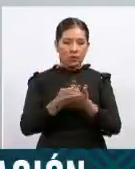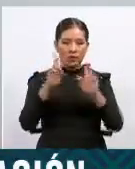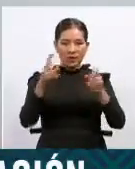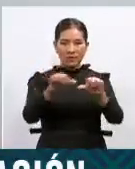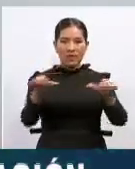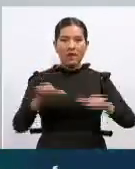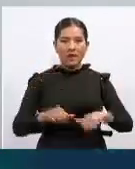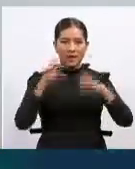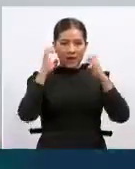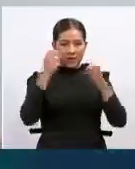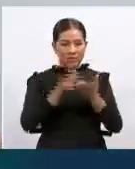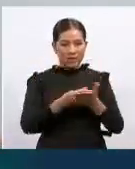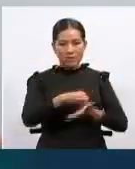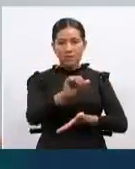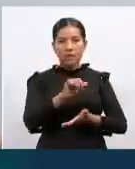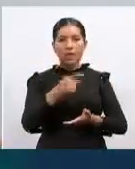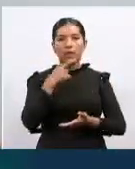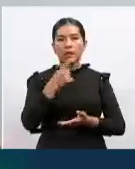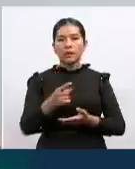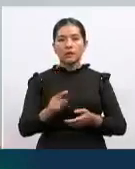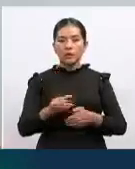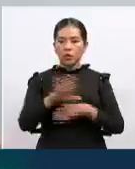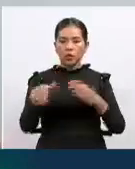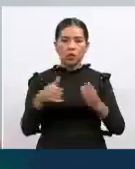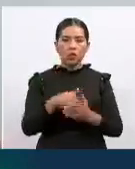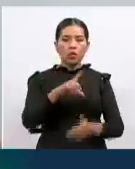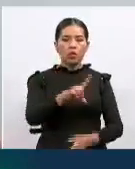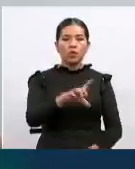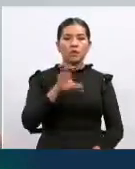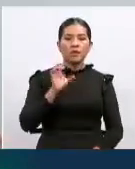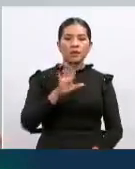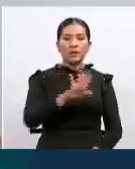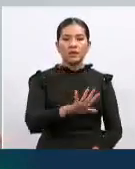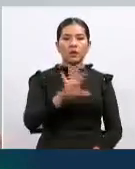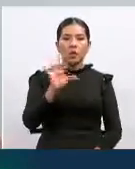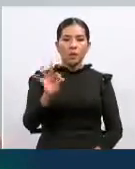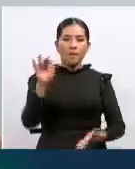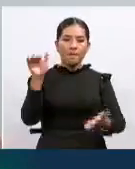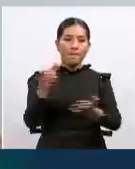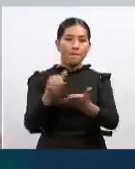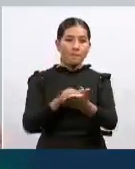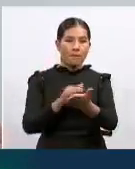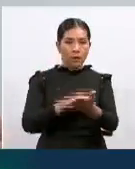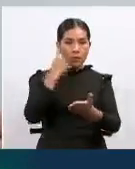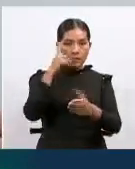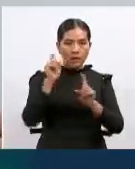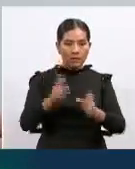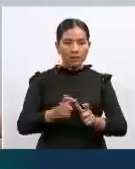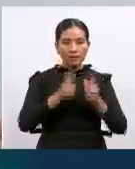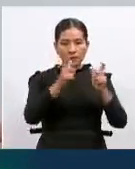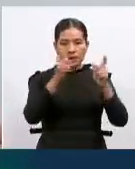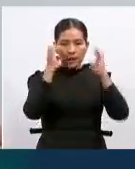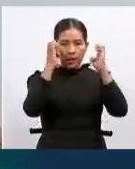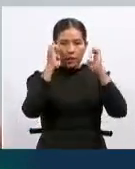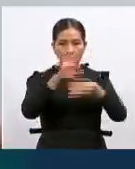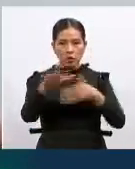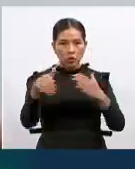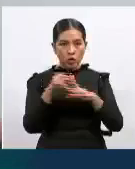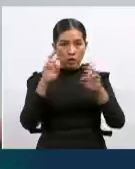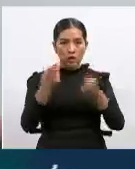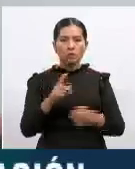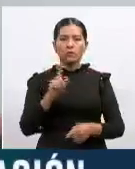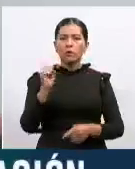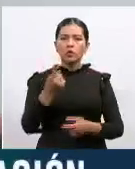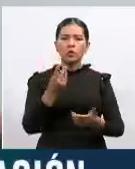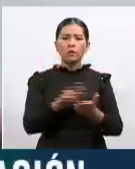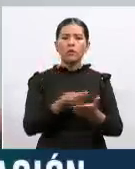educación pues están señalando que de los 159 millones destinados a educación para este año sólo se ha ejecutado